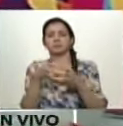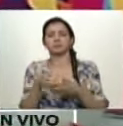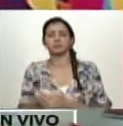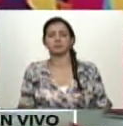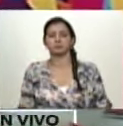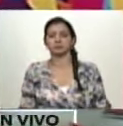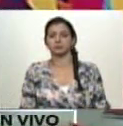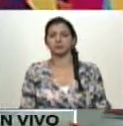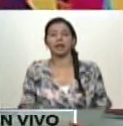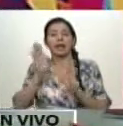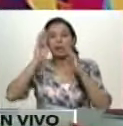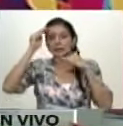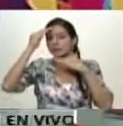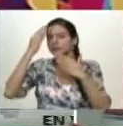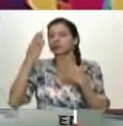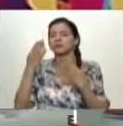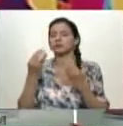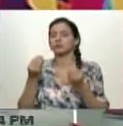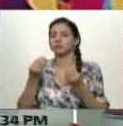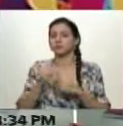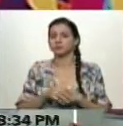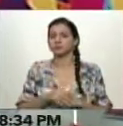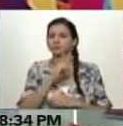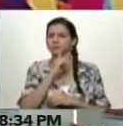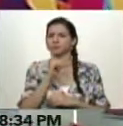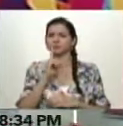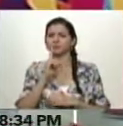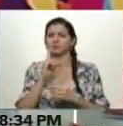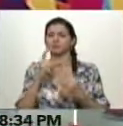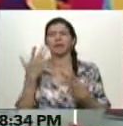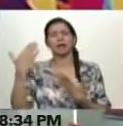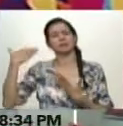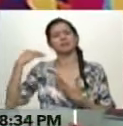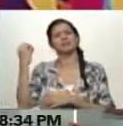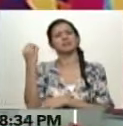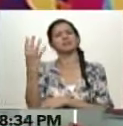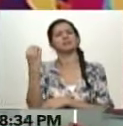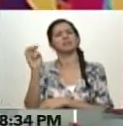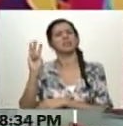en la agenda, pues. ¿Cómo fue que llamamos la agenda en el tercer congreso?